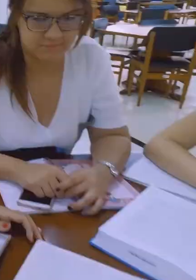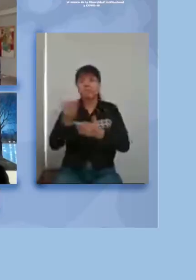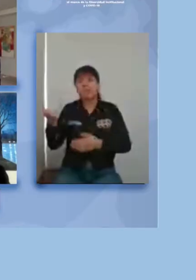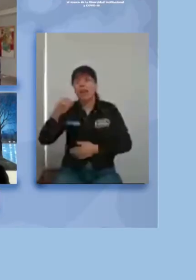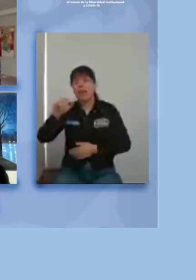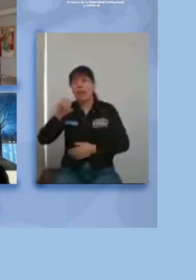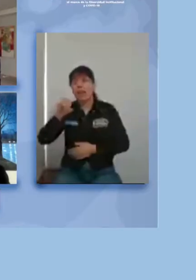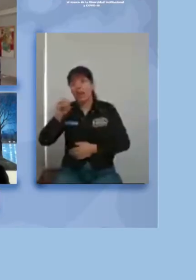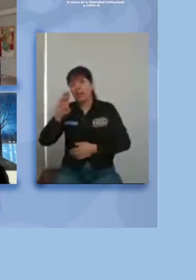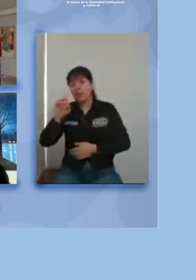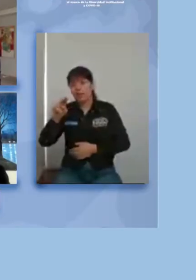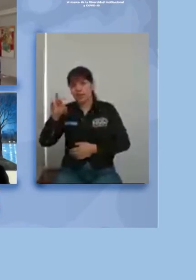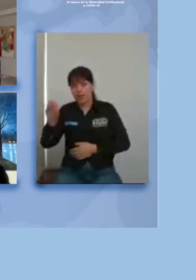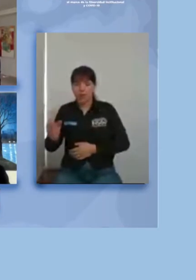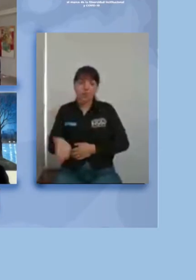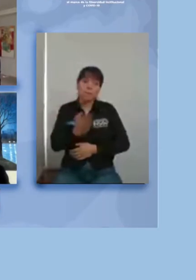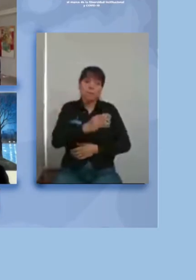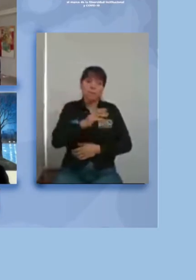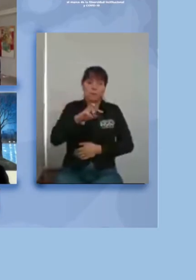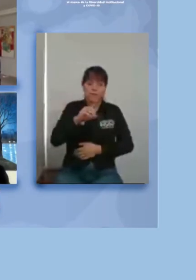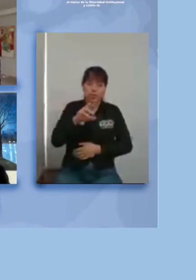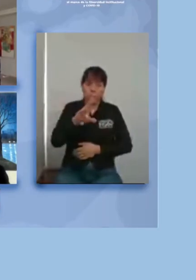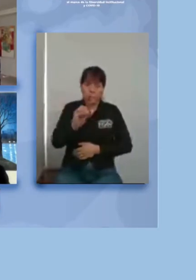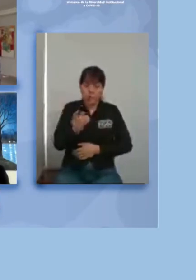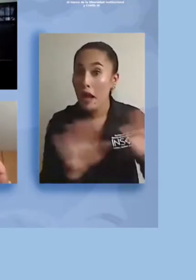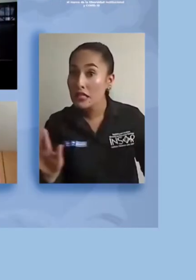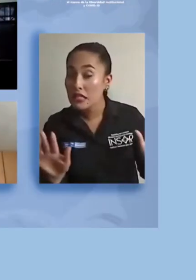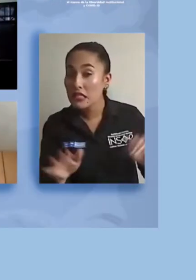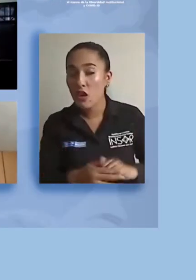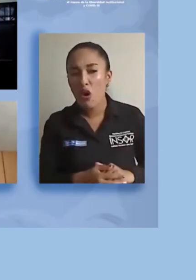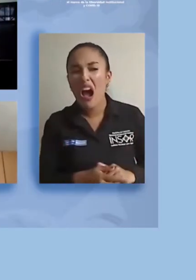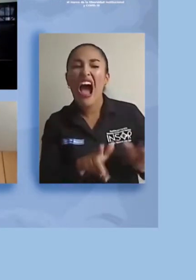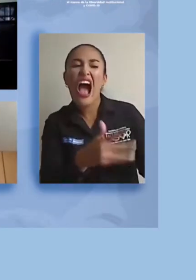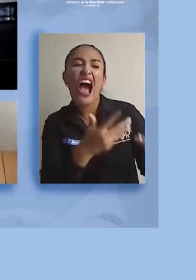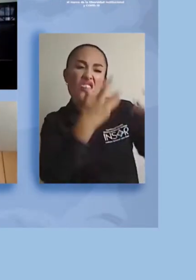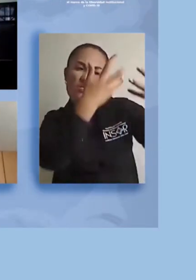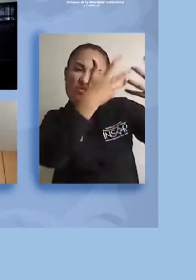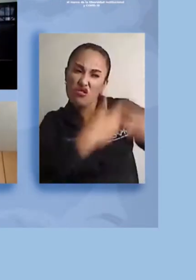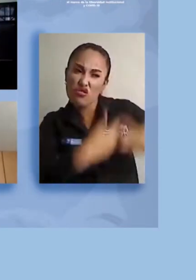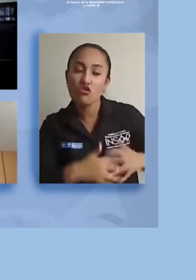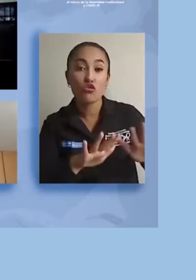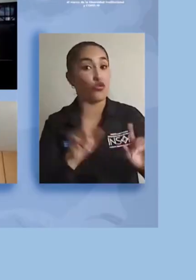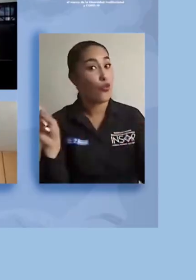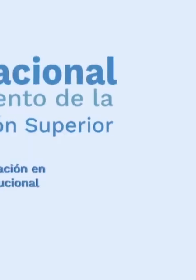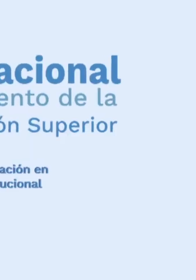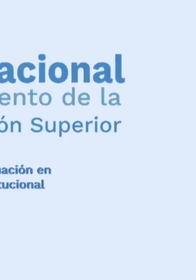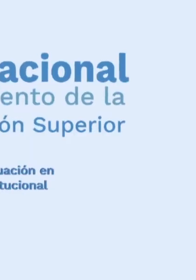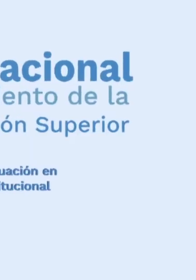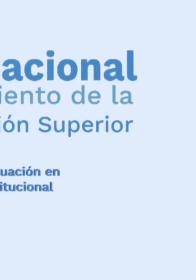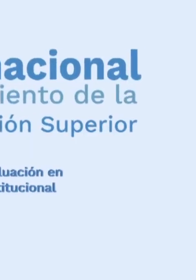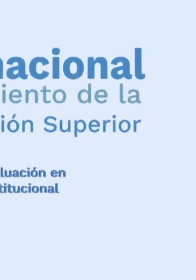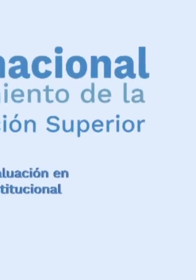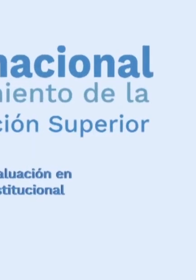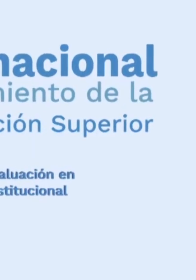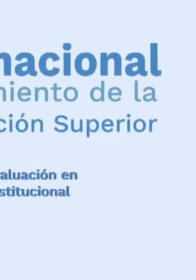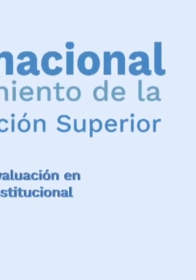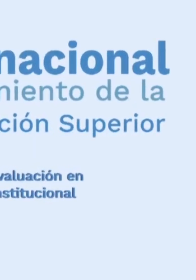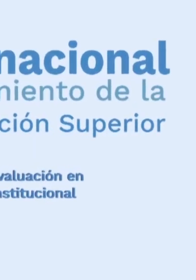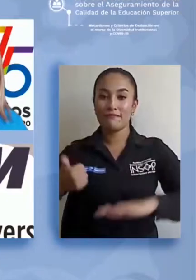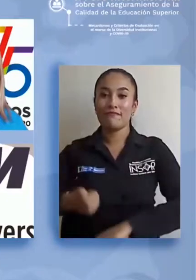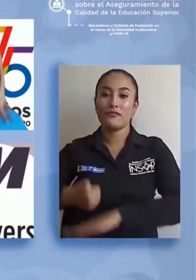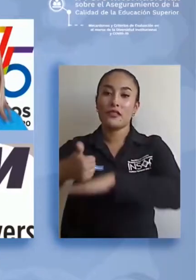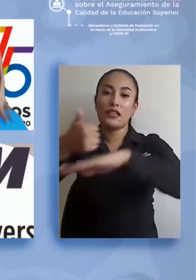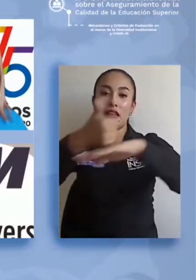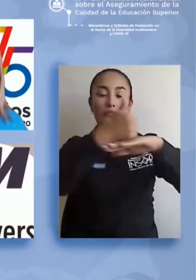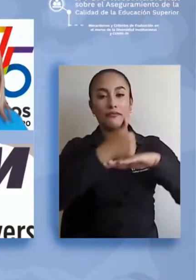así como con la participación de más de 1.500 asistentes nacionales e internacionales tuvo lugar el segundo foro de aseguramiento de la calidad, donde